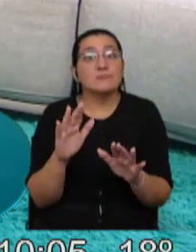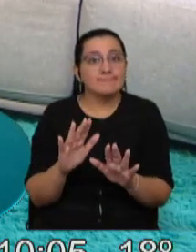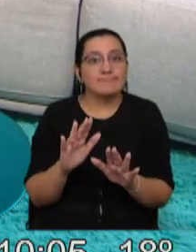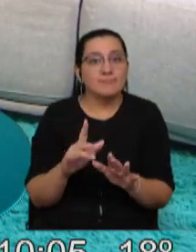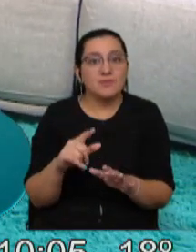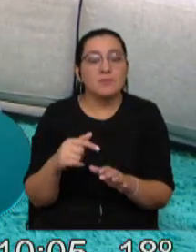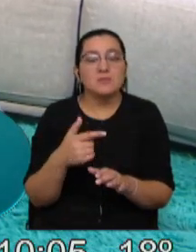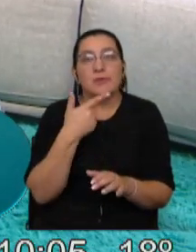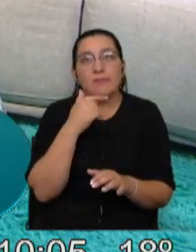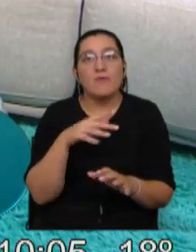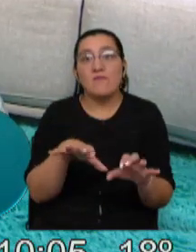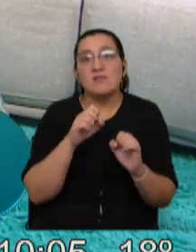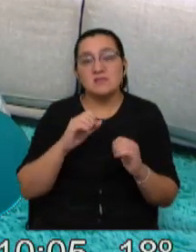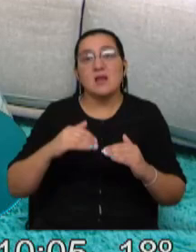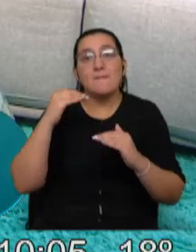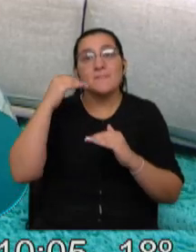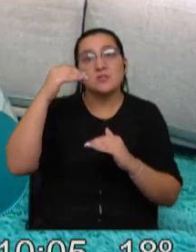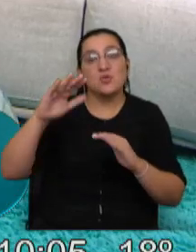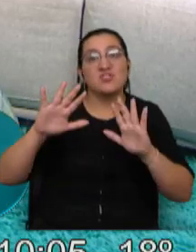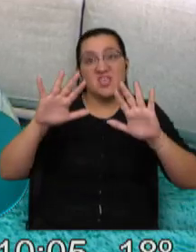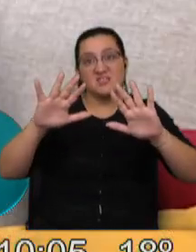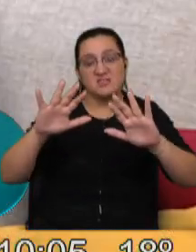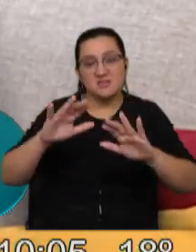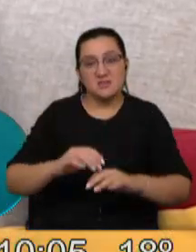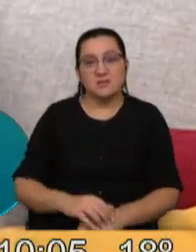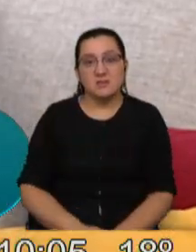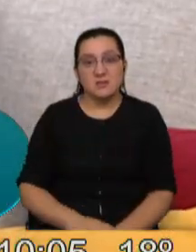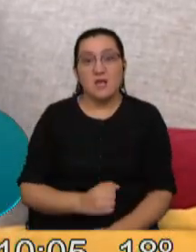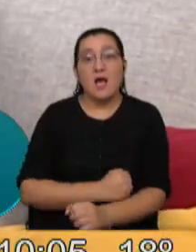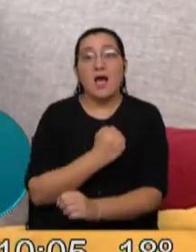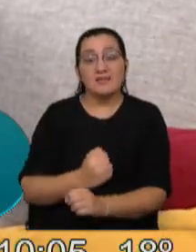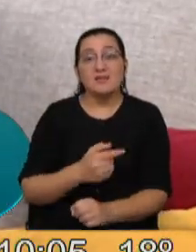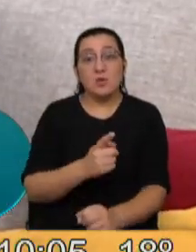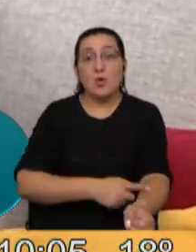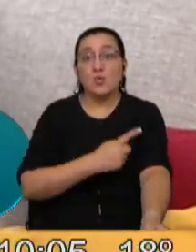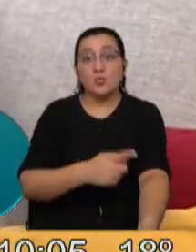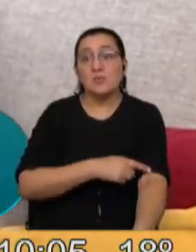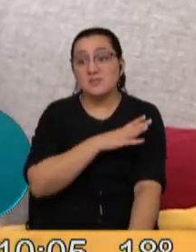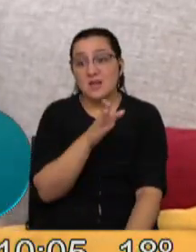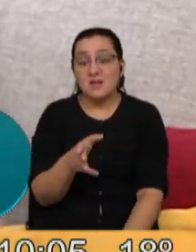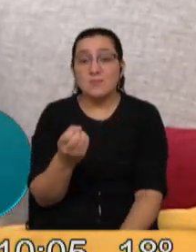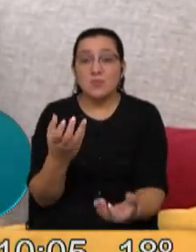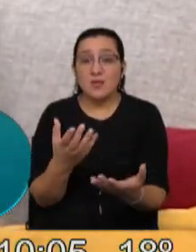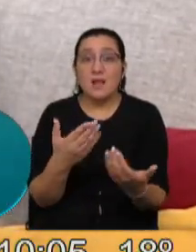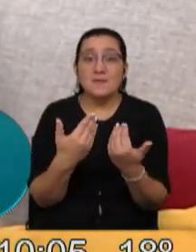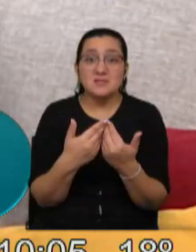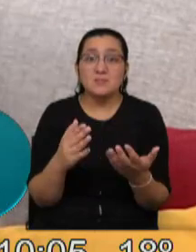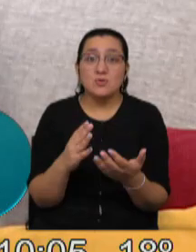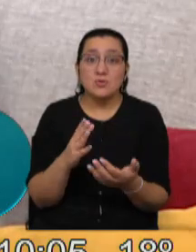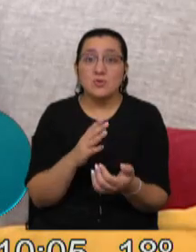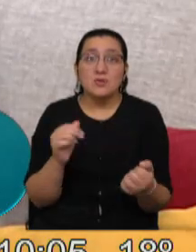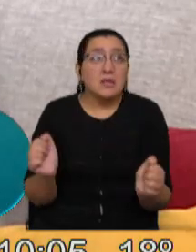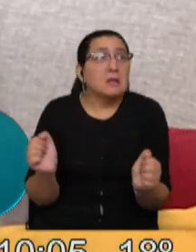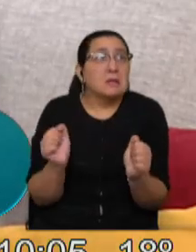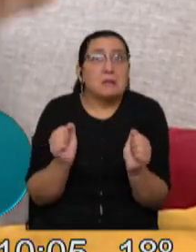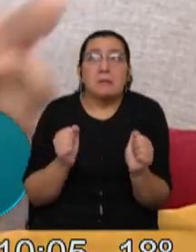vivís en el piso número 10, ¿no? Y hasta que tenga la frecuencia de salir más, porque el cachorrito cuando sale las primeras veces sale y te